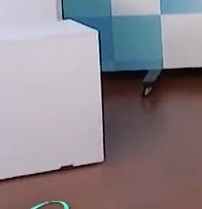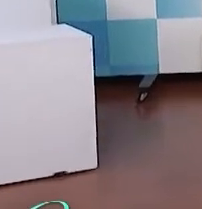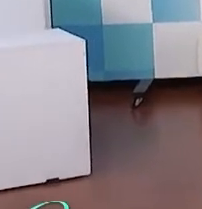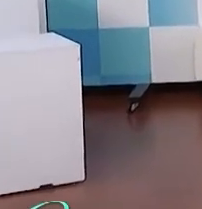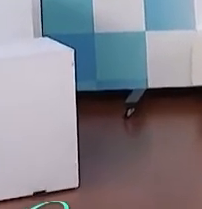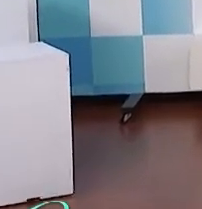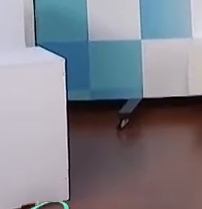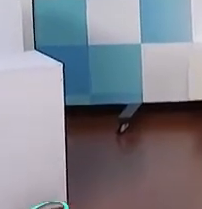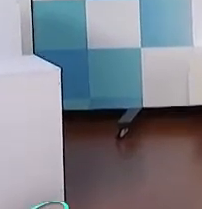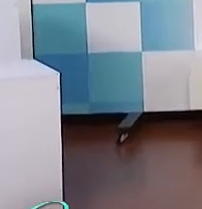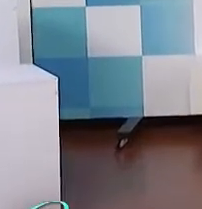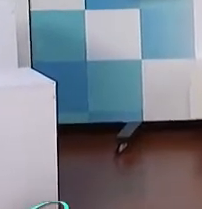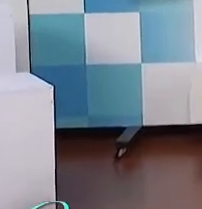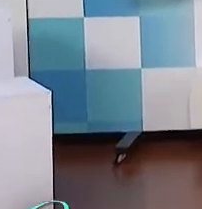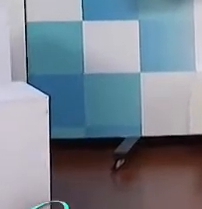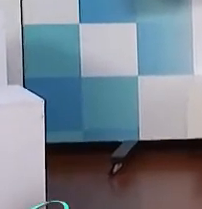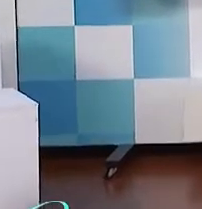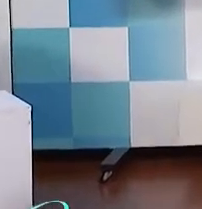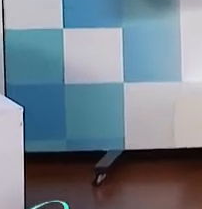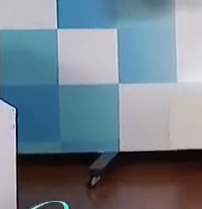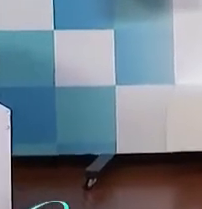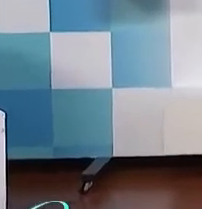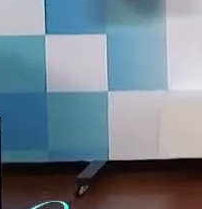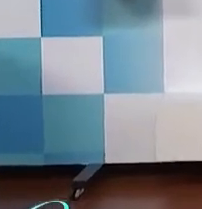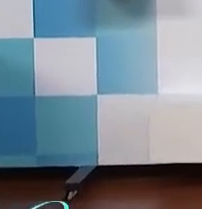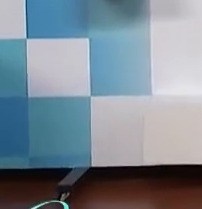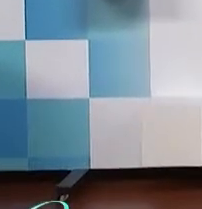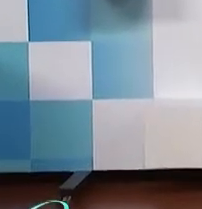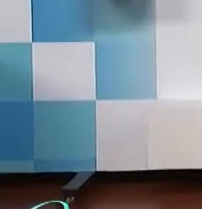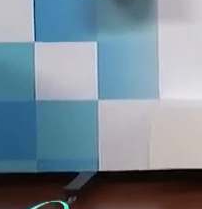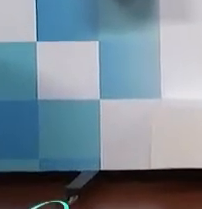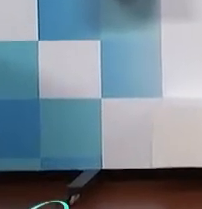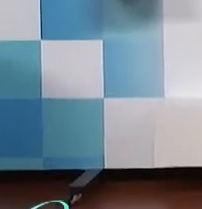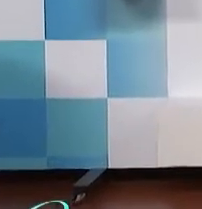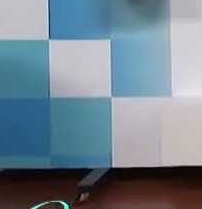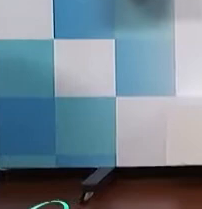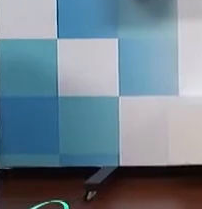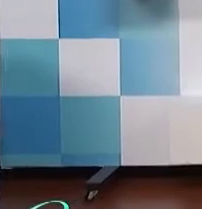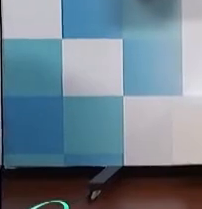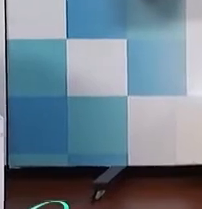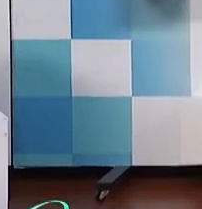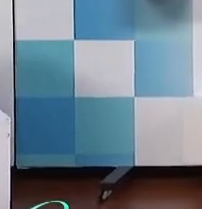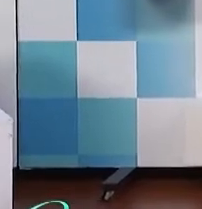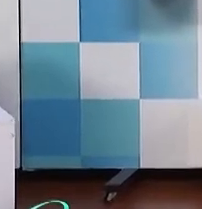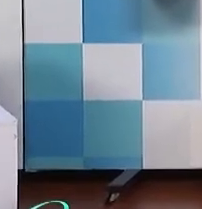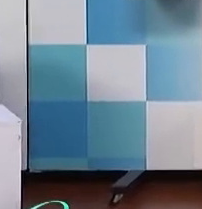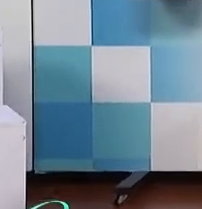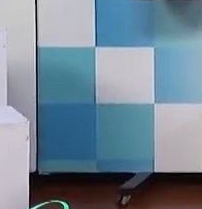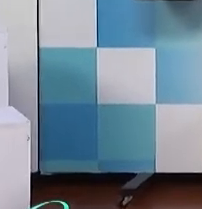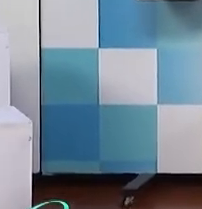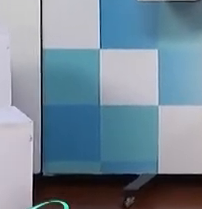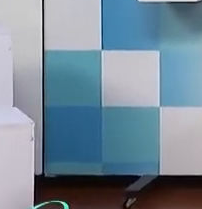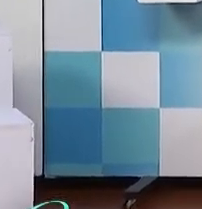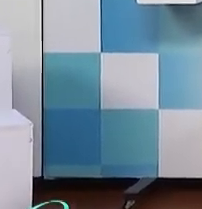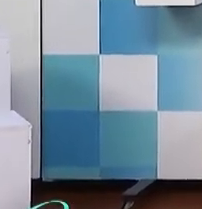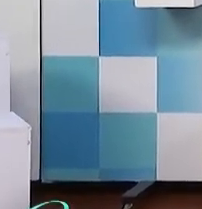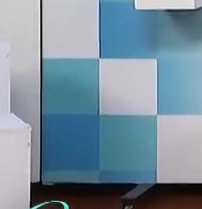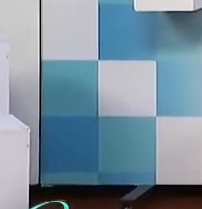un gusto para nosotros poder compartir con ustedes a esta hora de la tarde, noche ya, en Colombia,